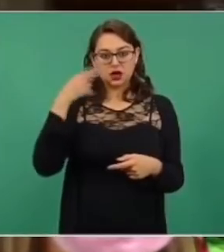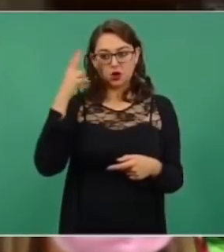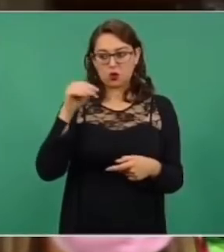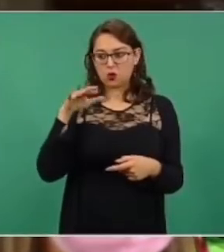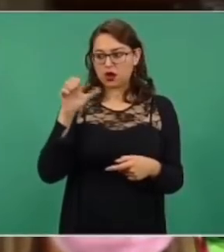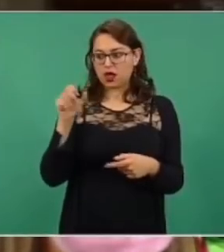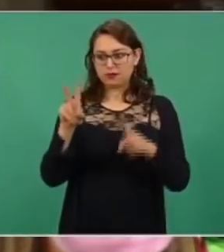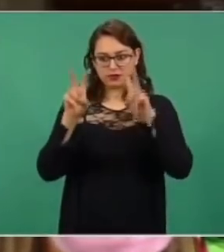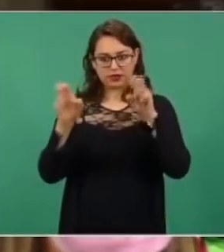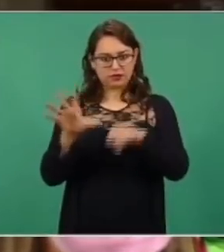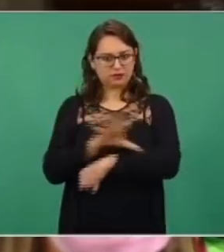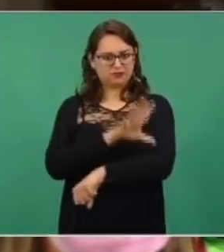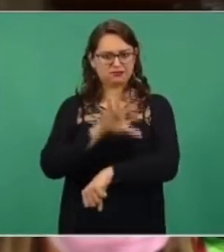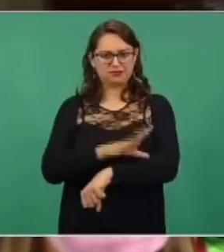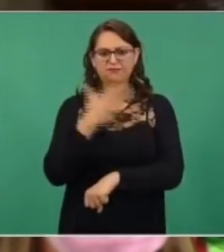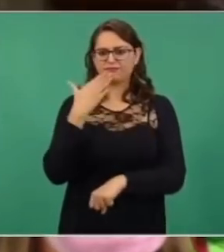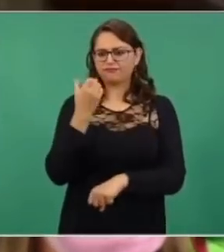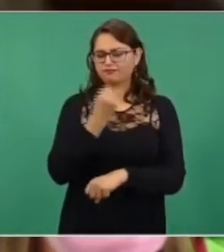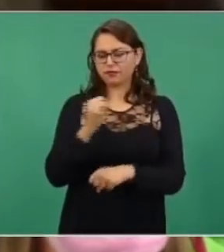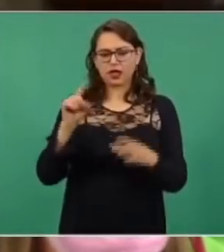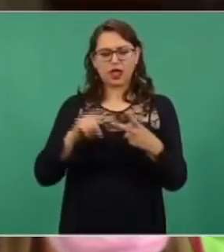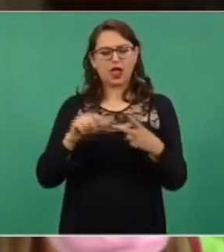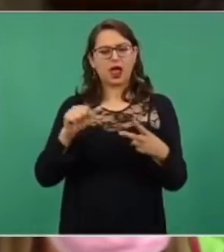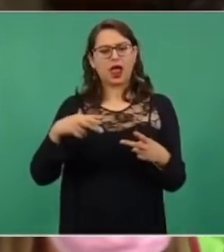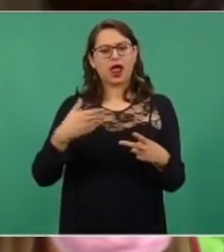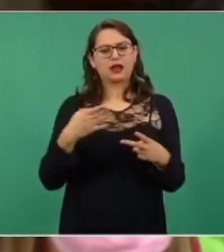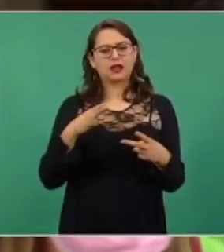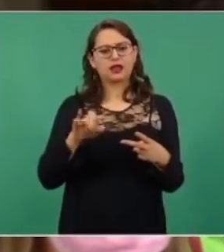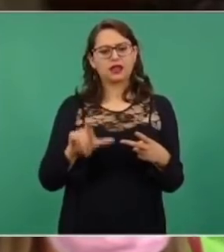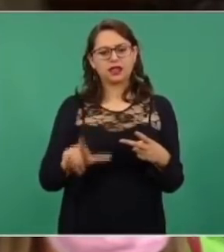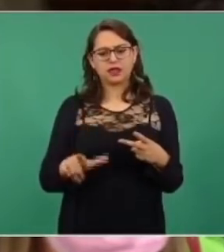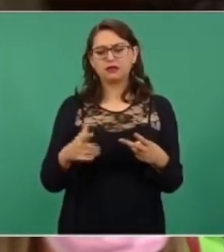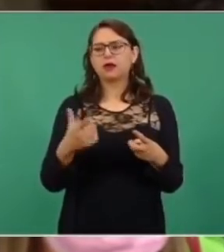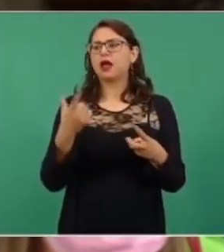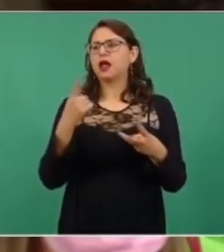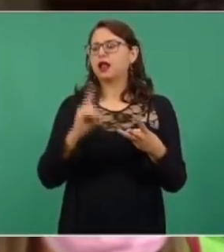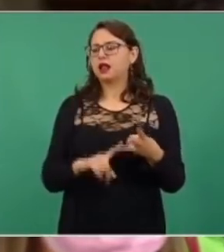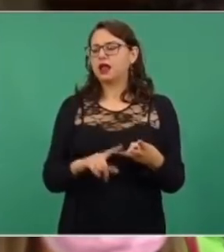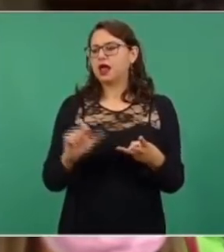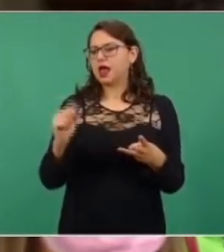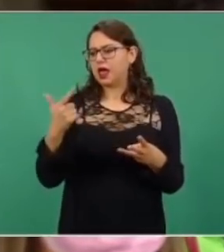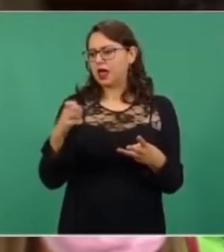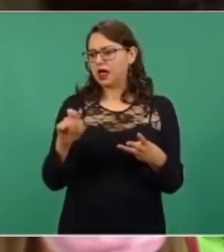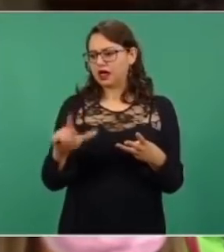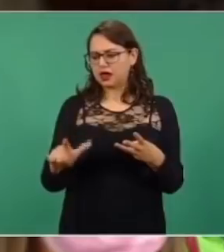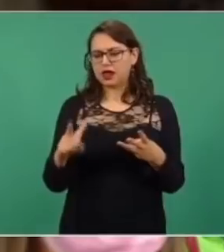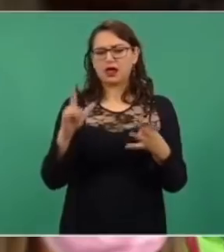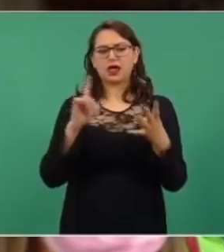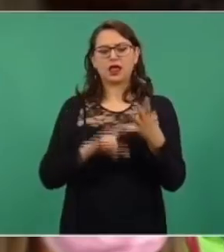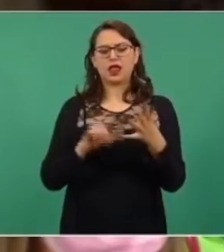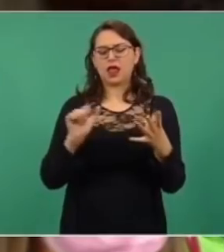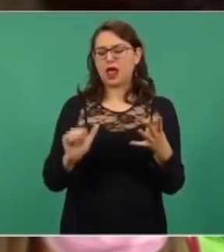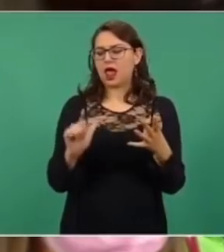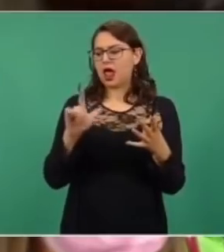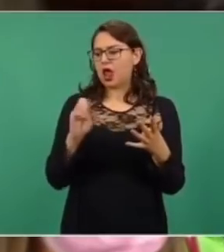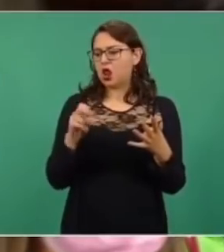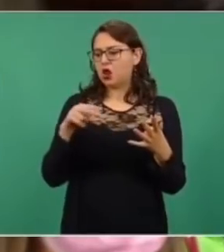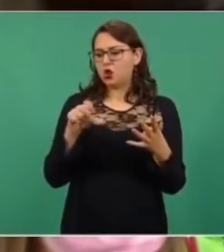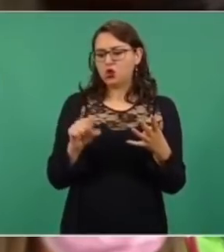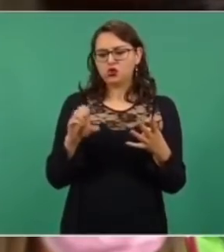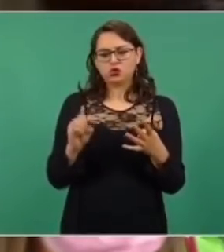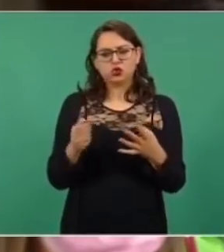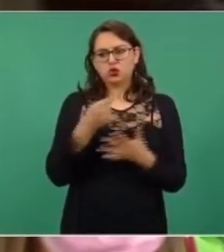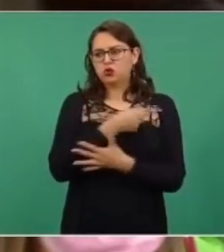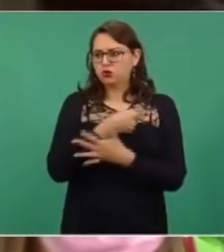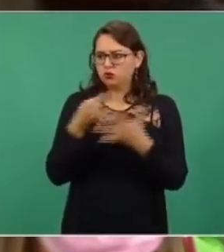hace muchísimos años, Aníbal García, el compañero Ángel Guerra, Alonso Arrioja, todos